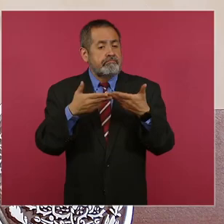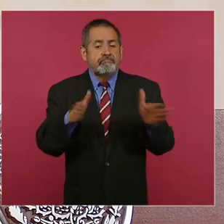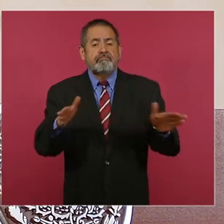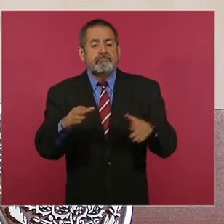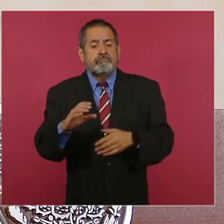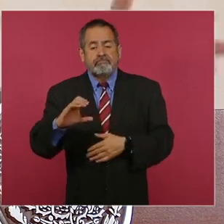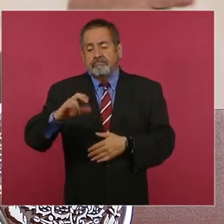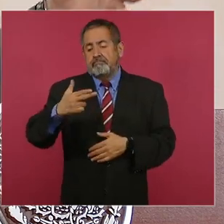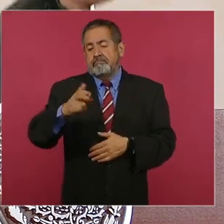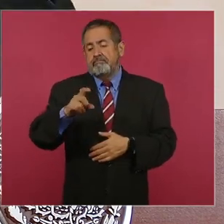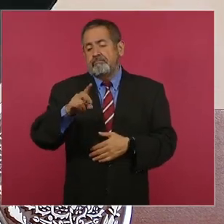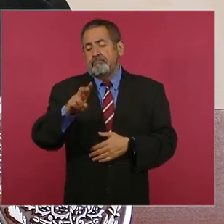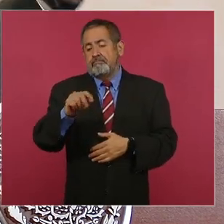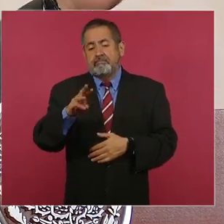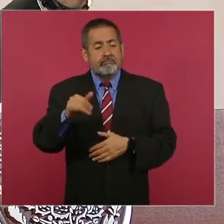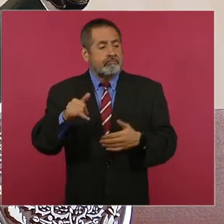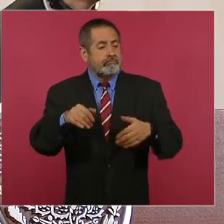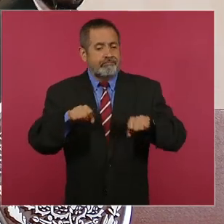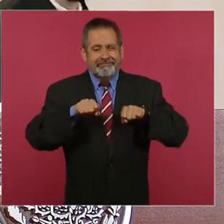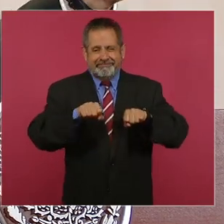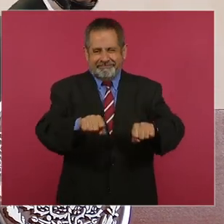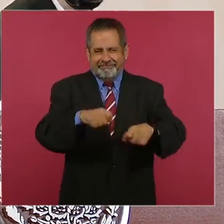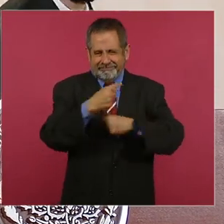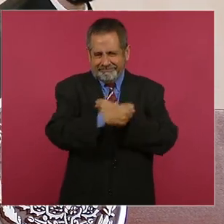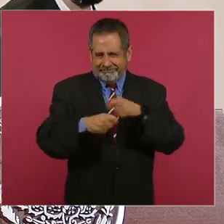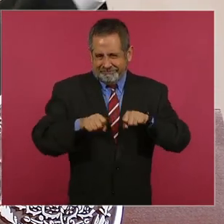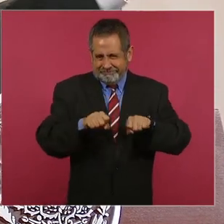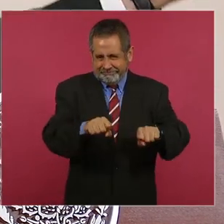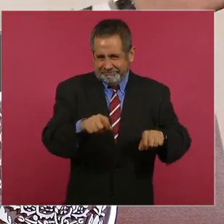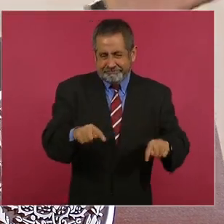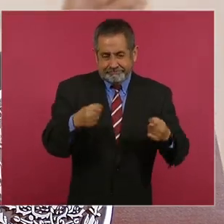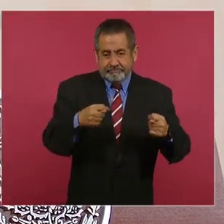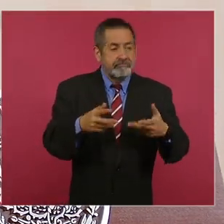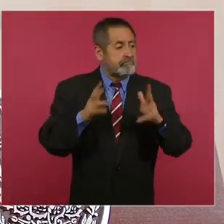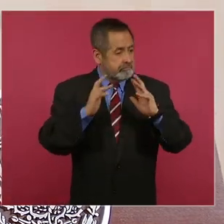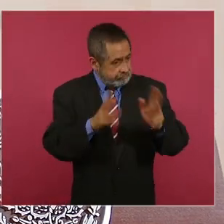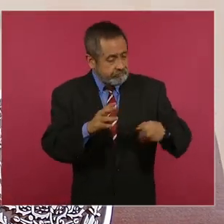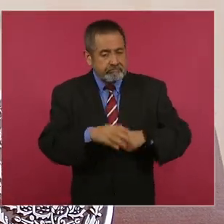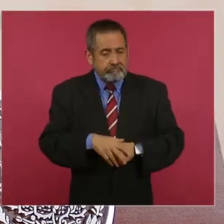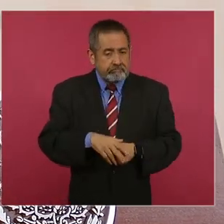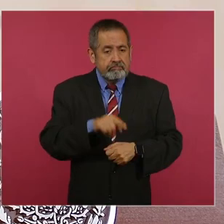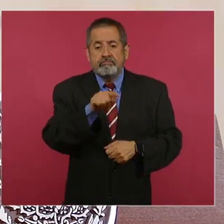ya hay qué sé yo 15 16 bancos abiertos